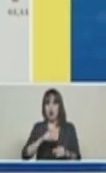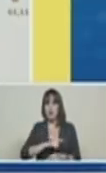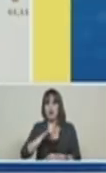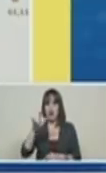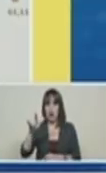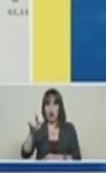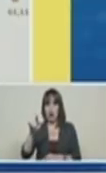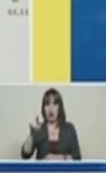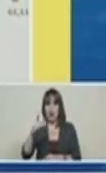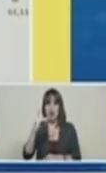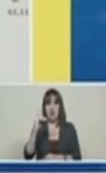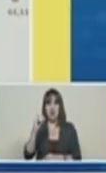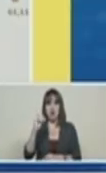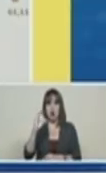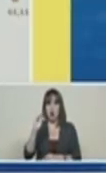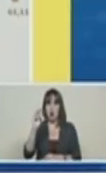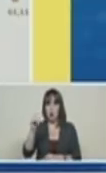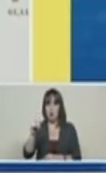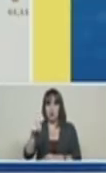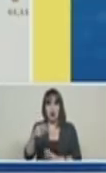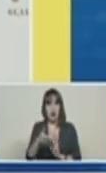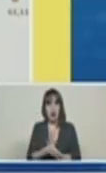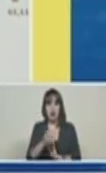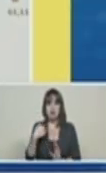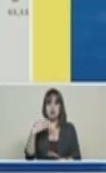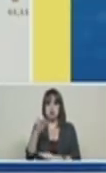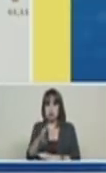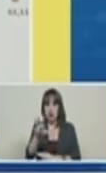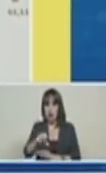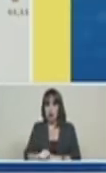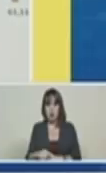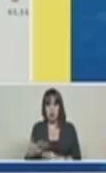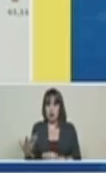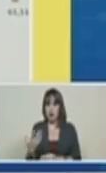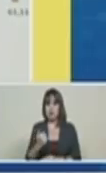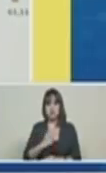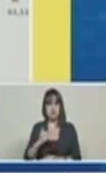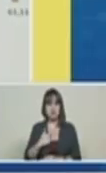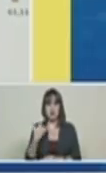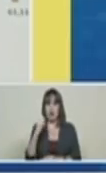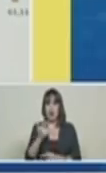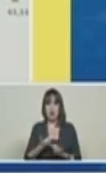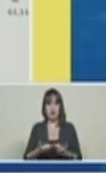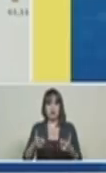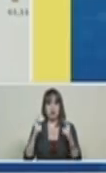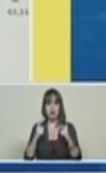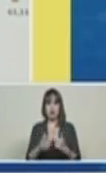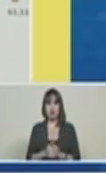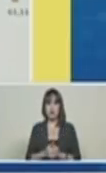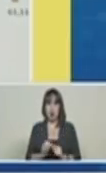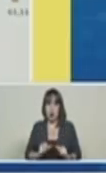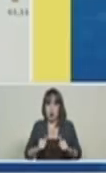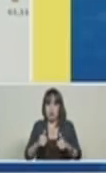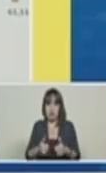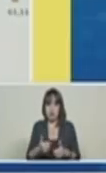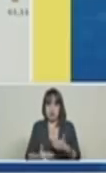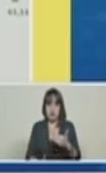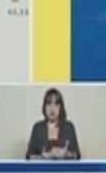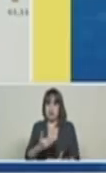sistema DICOM y los consigue. Quiere decir que el sistema DICOM ha arrancado con buen